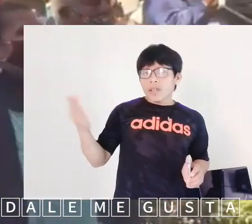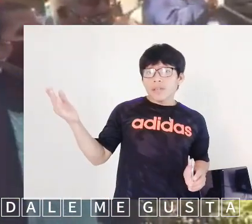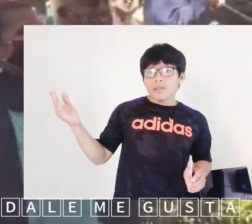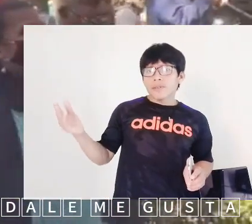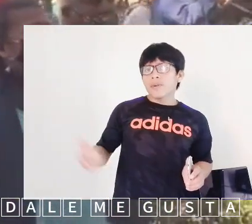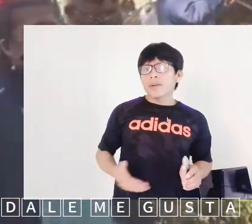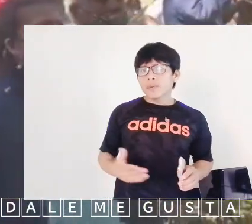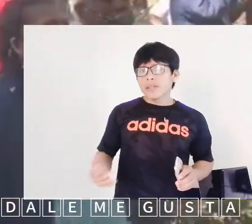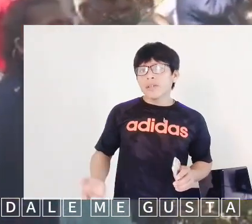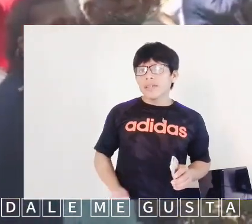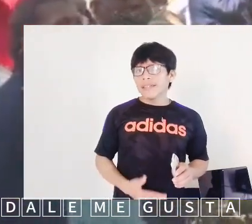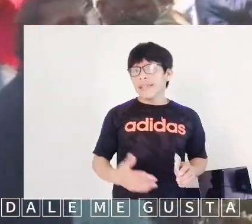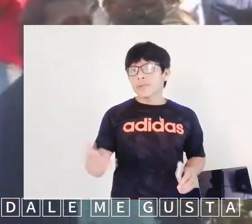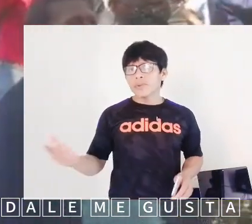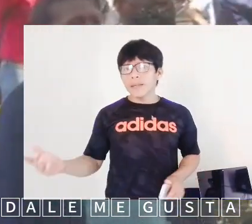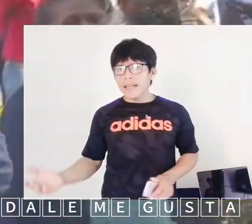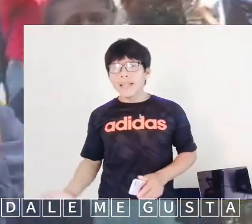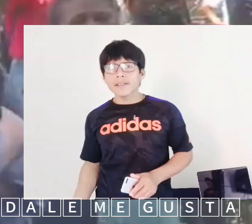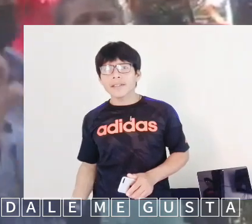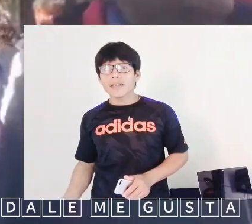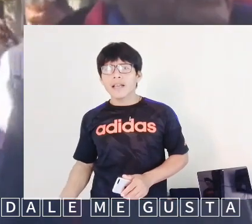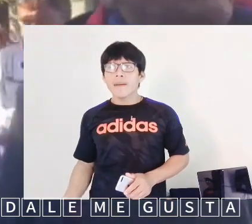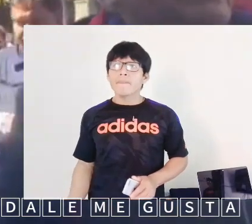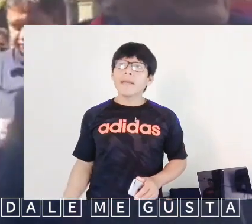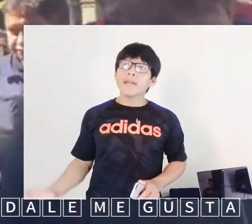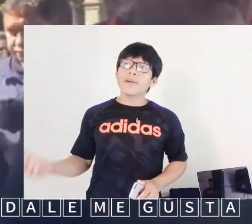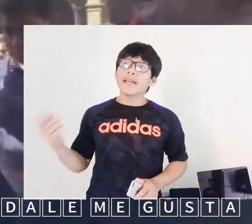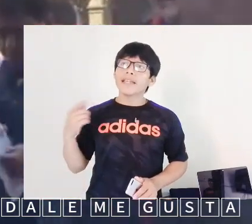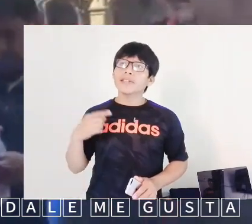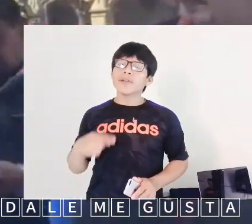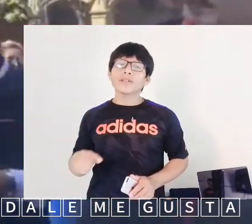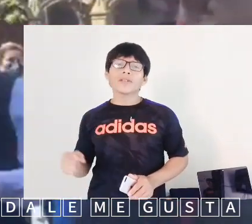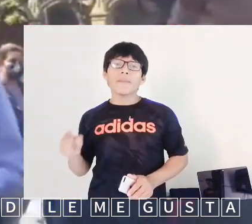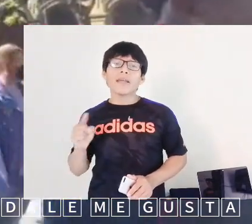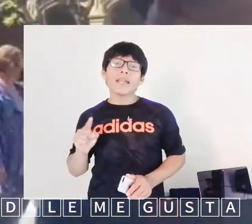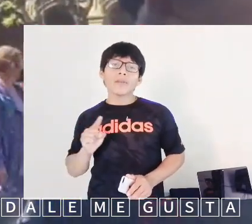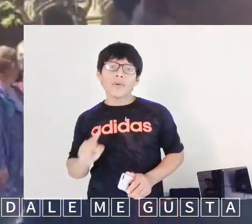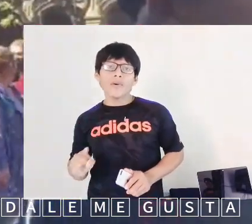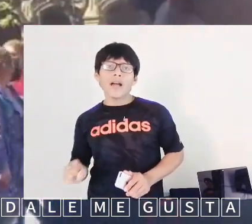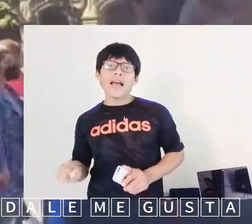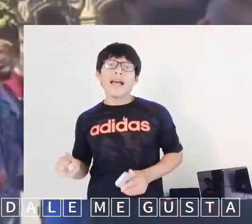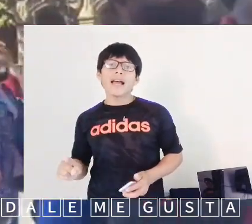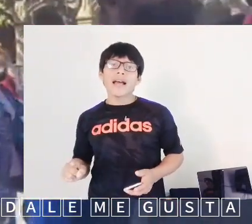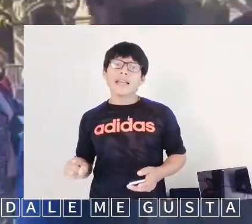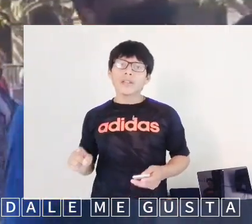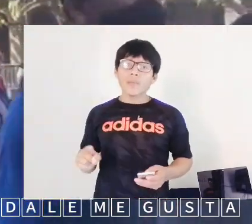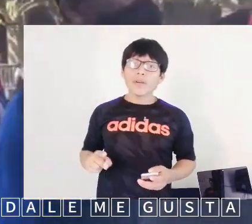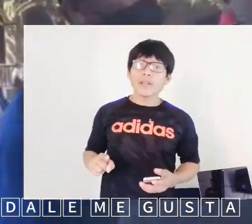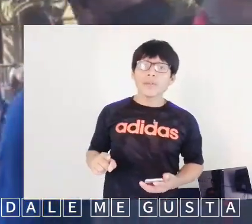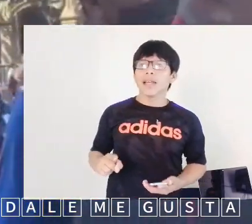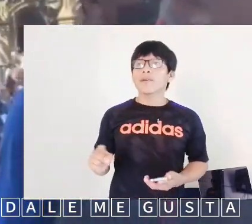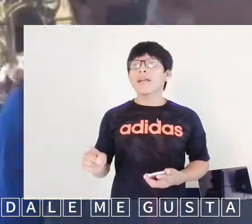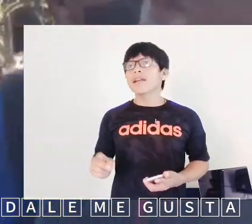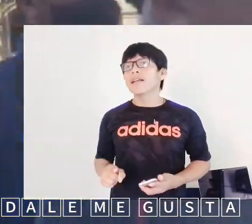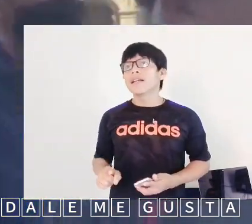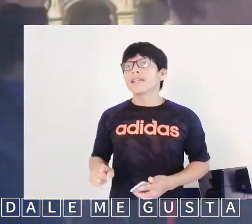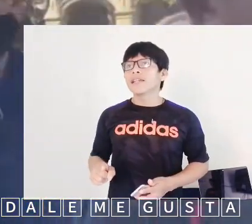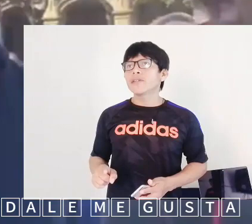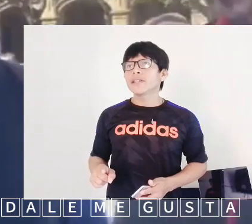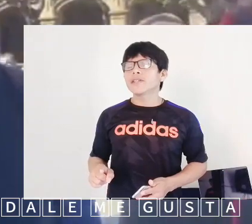fueron corridos, fueron abucheados, les dijeron sus verdades, pero en esta ocasión también le tocó a Alito Moreno, que el